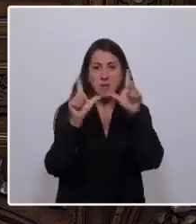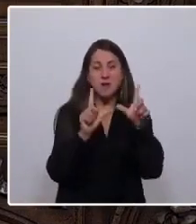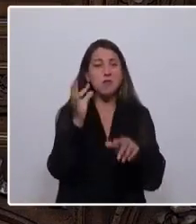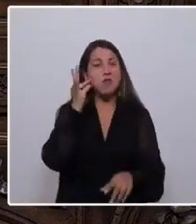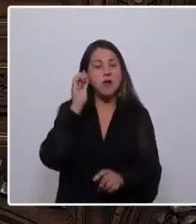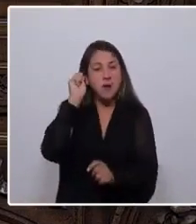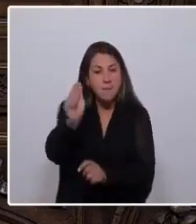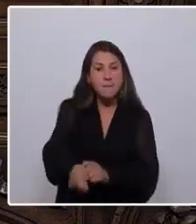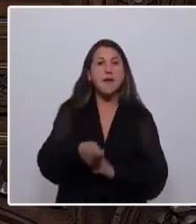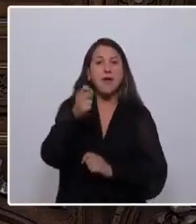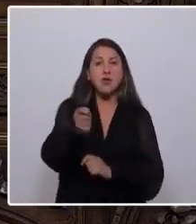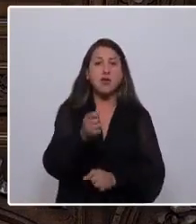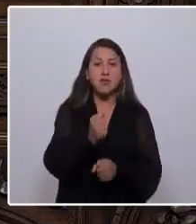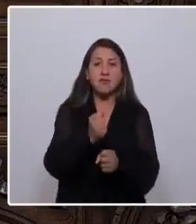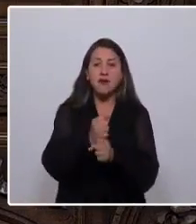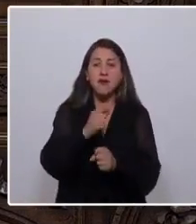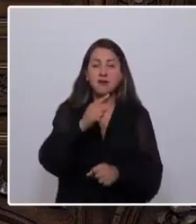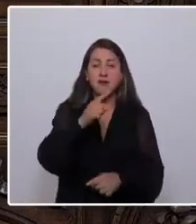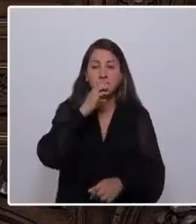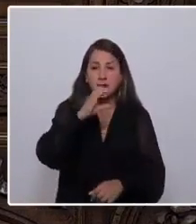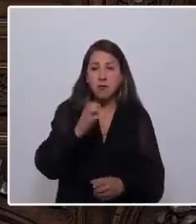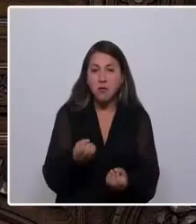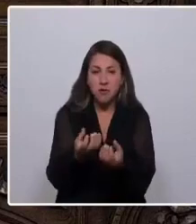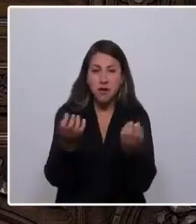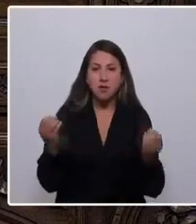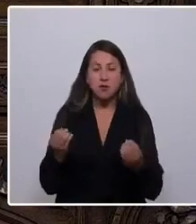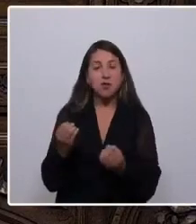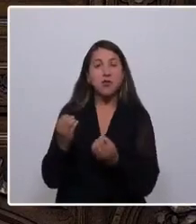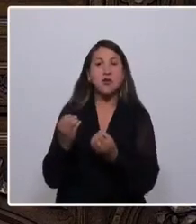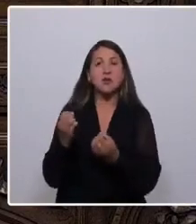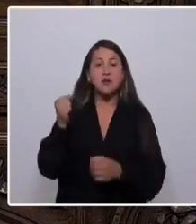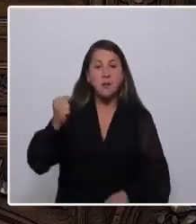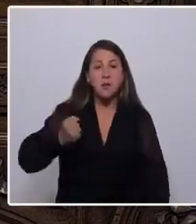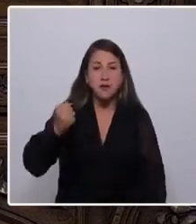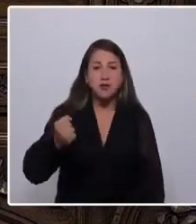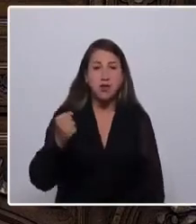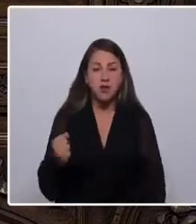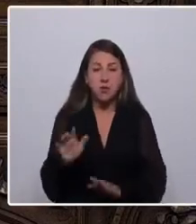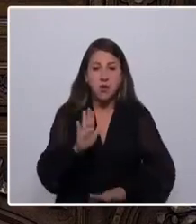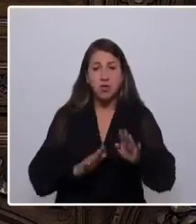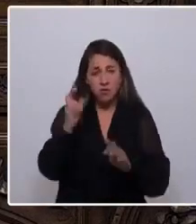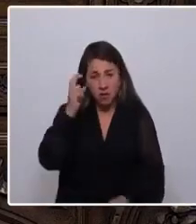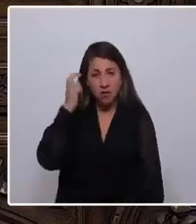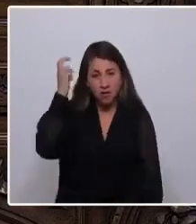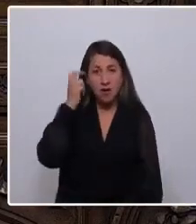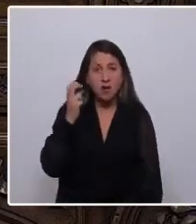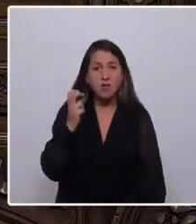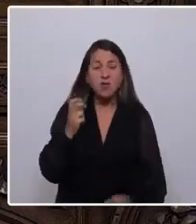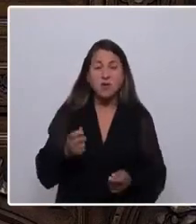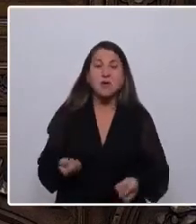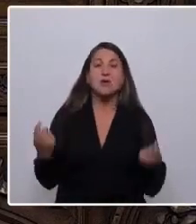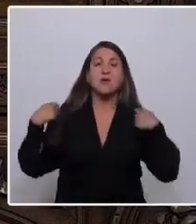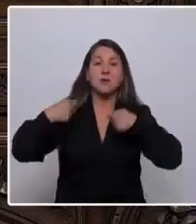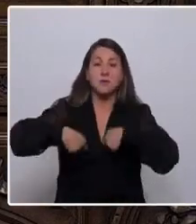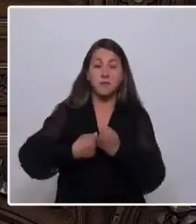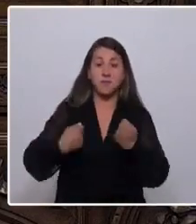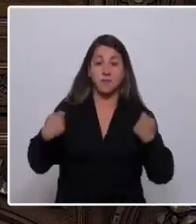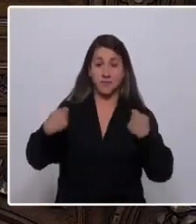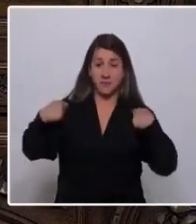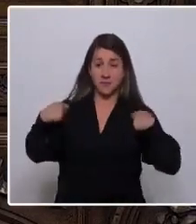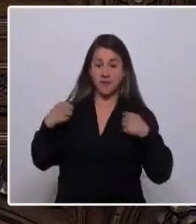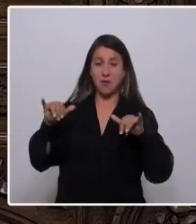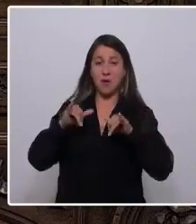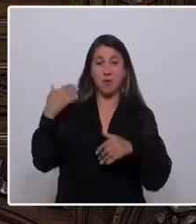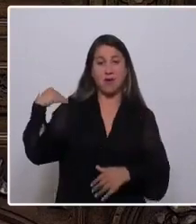pescadoras, temporeras, pastoras, mujeres portando a sus hijos e hijas en aguayo en sus espaldas, mujeres que trabajan